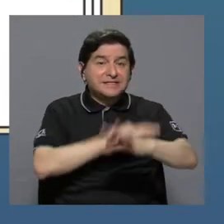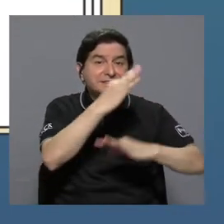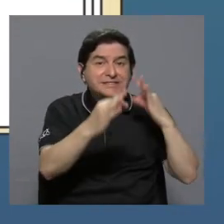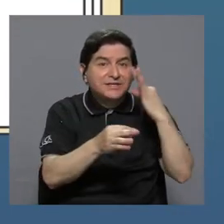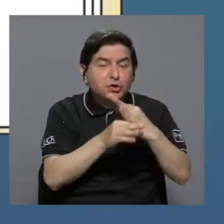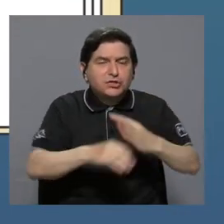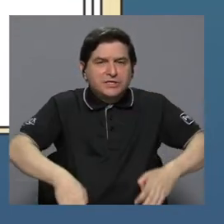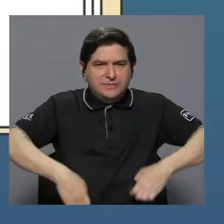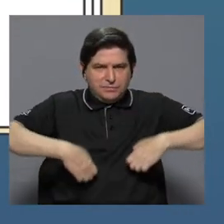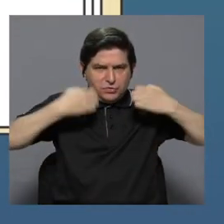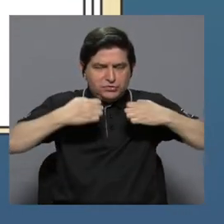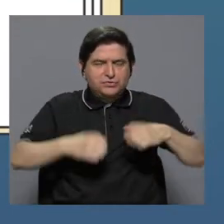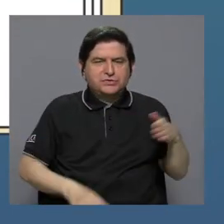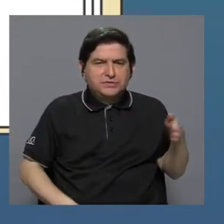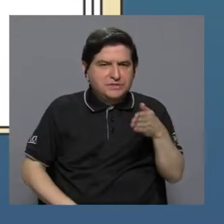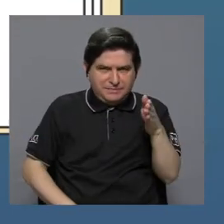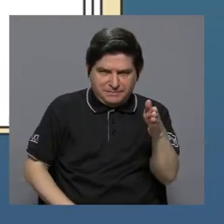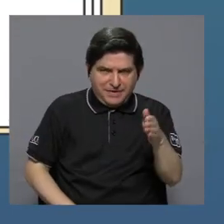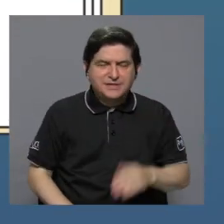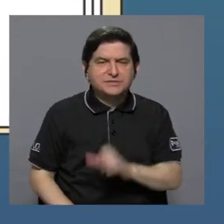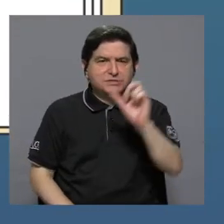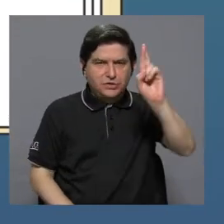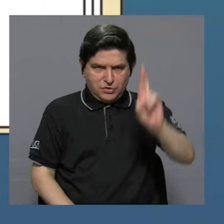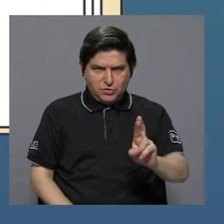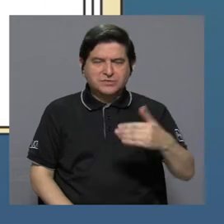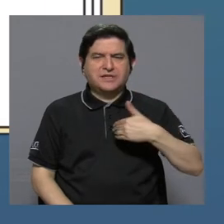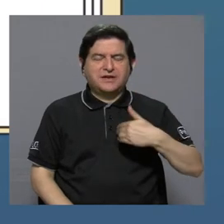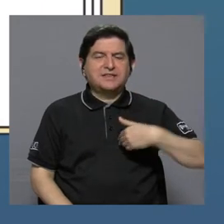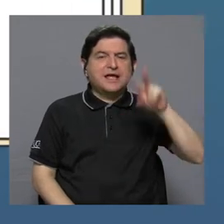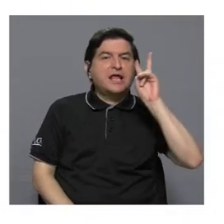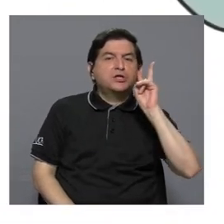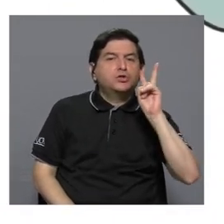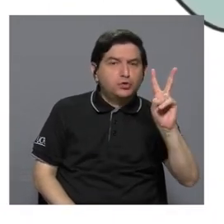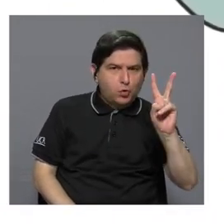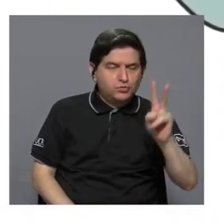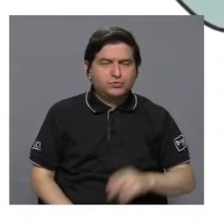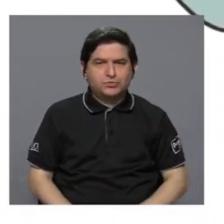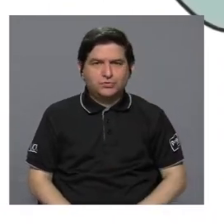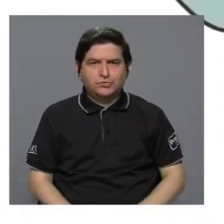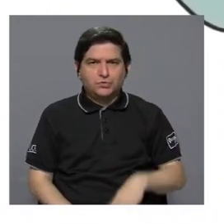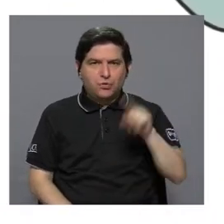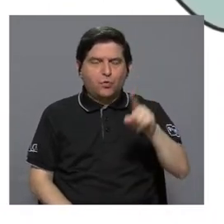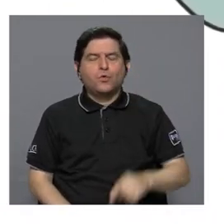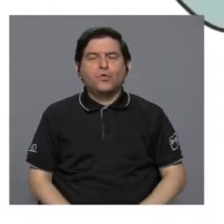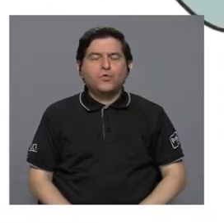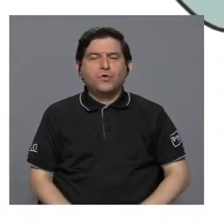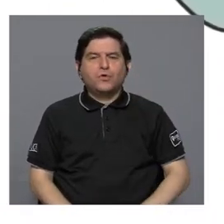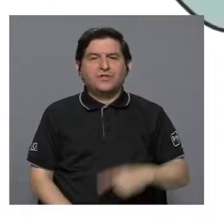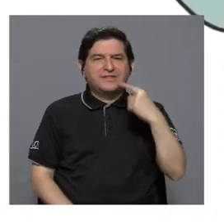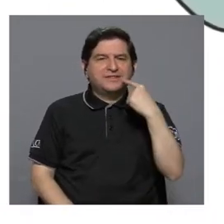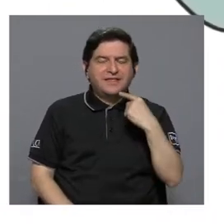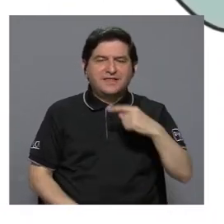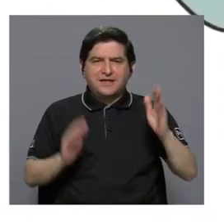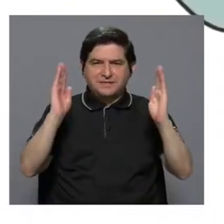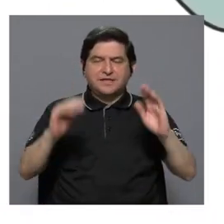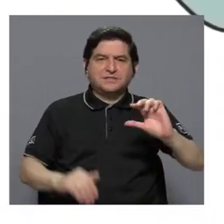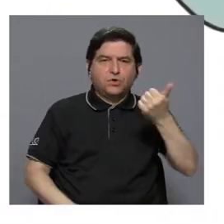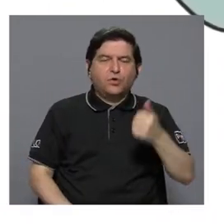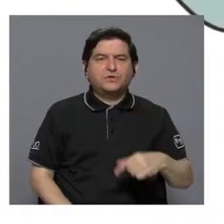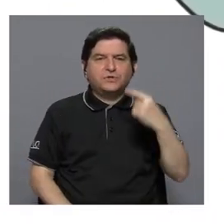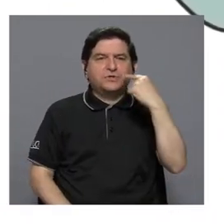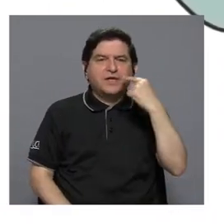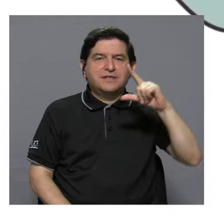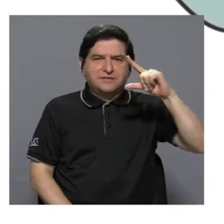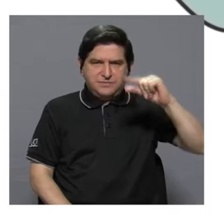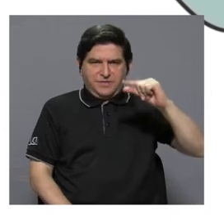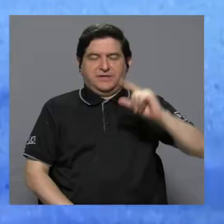especies existentes del pez sierra, Costa Rica tiene 2, el pez sierra de dientes grandes y el pez sierra de